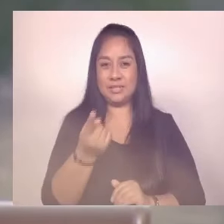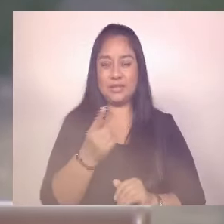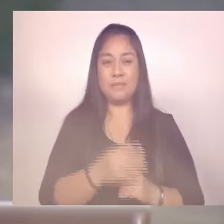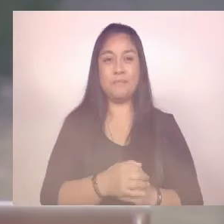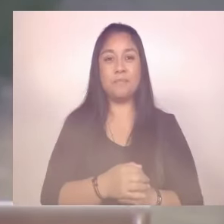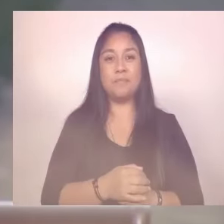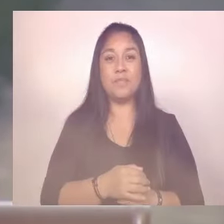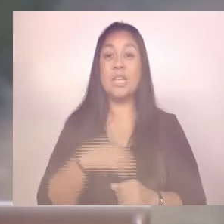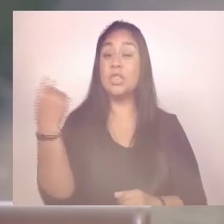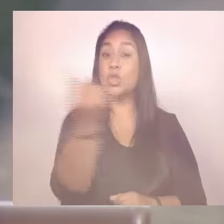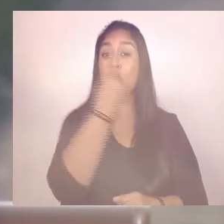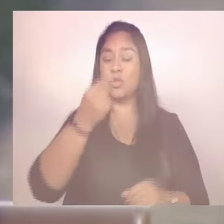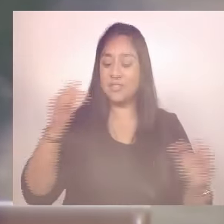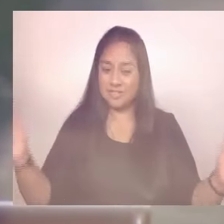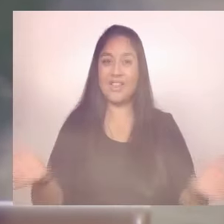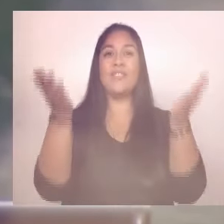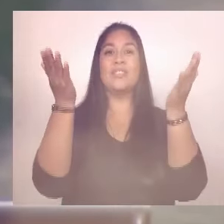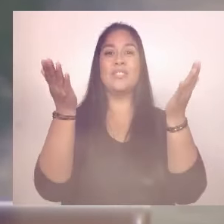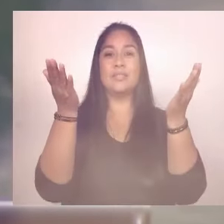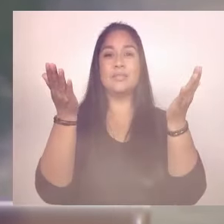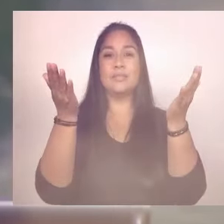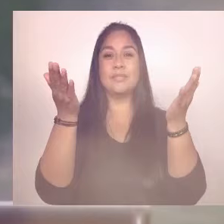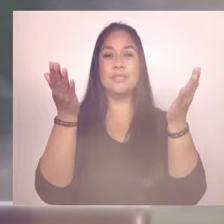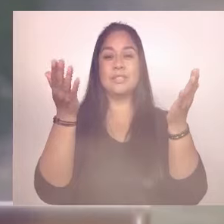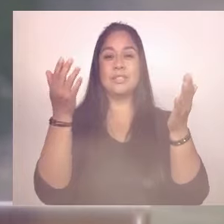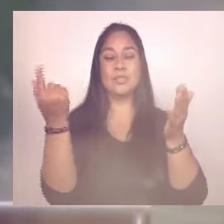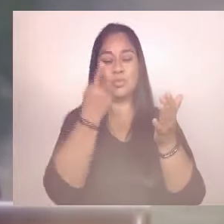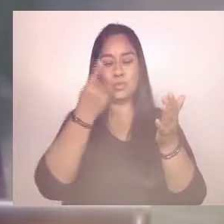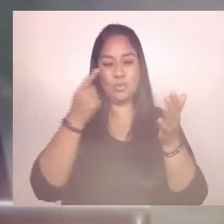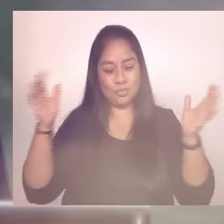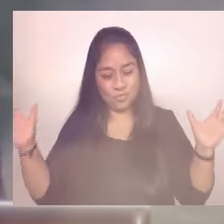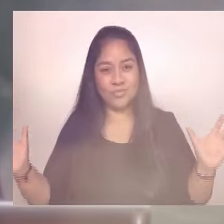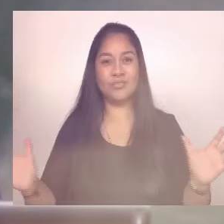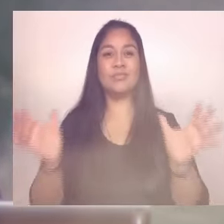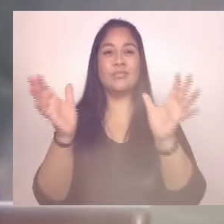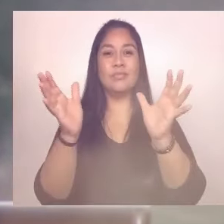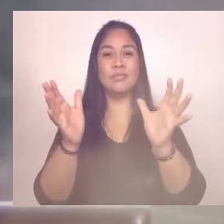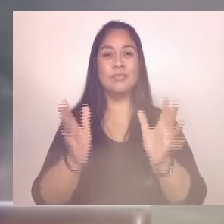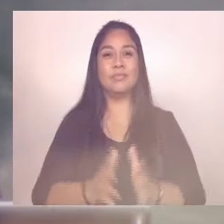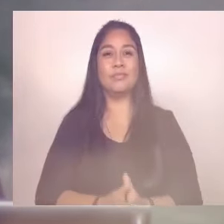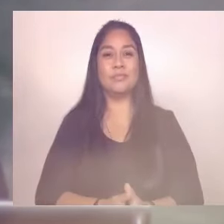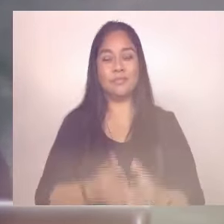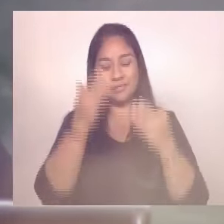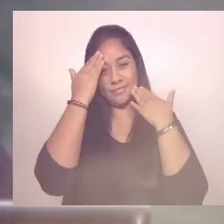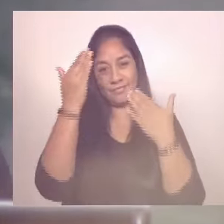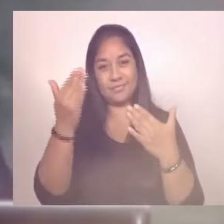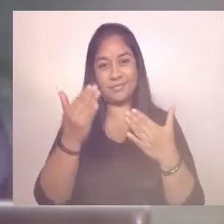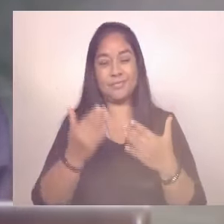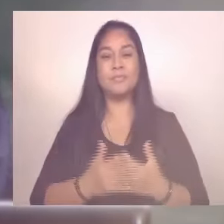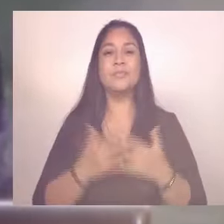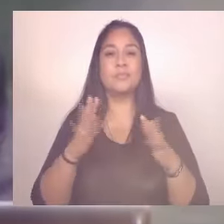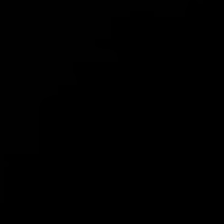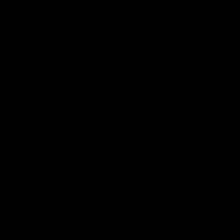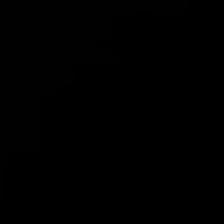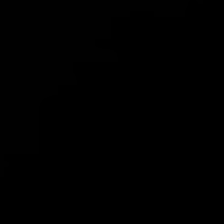diciendo que todos se levanten y que nadie se quede atrás. Muchas gracias.